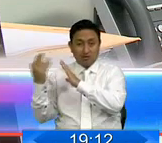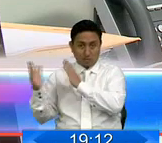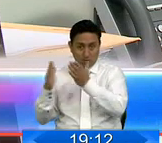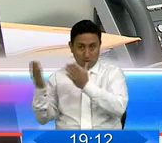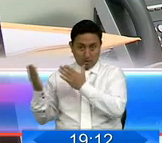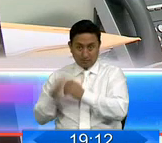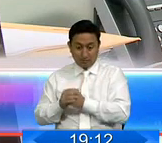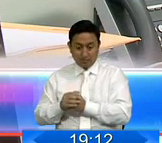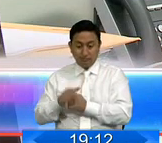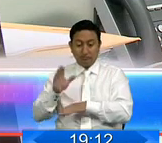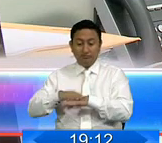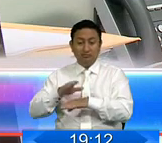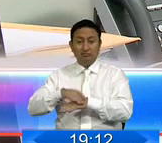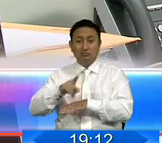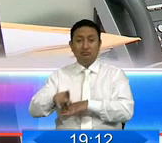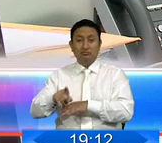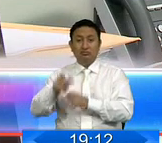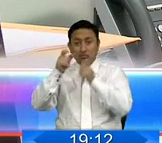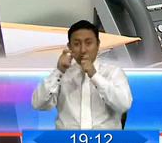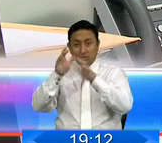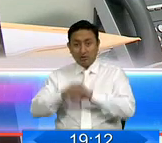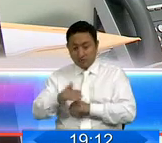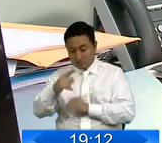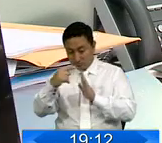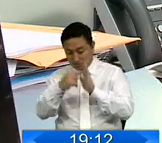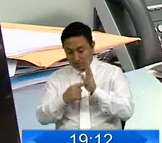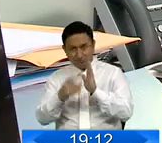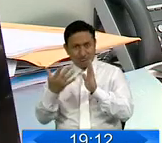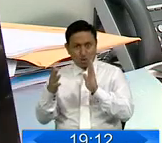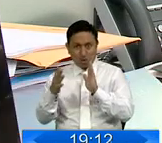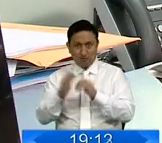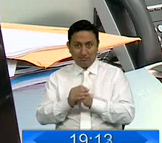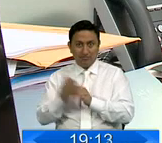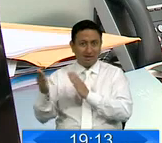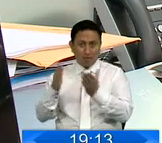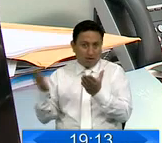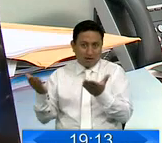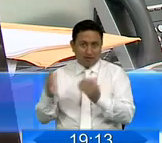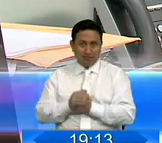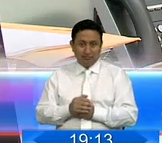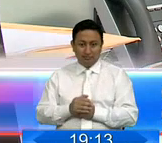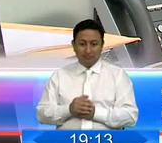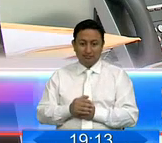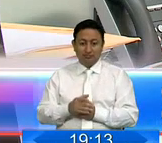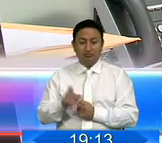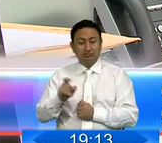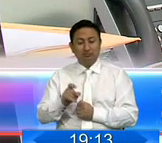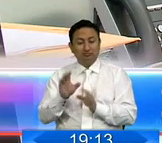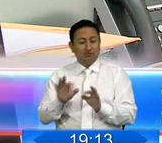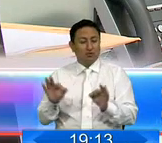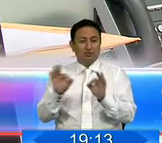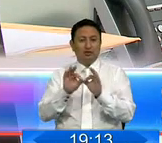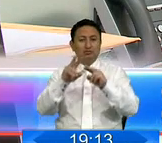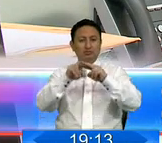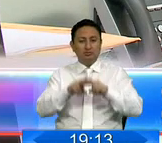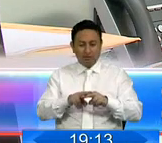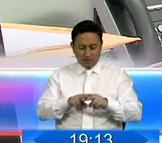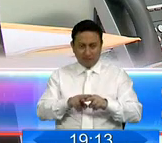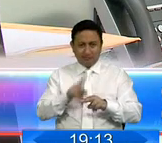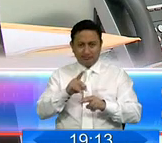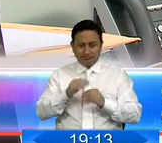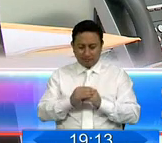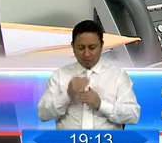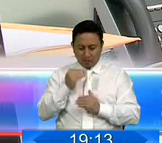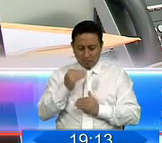porque la figura de fiscal encargado no existe en el ordenamiento jurídico. Habría que revisar en qué momento en la línea